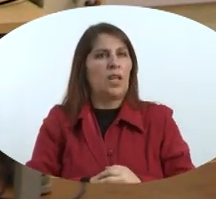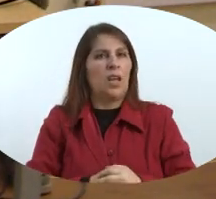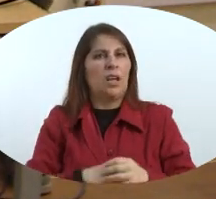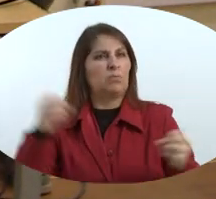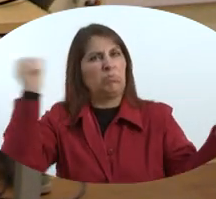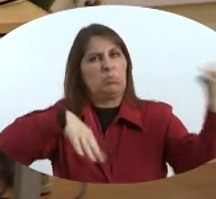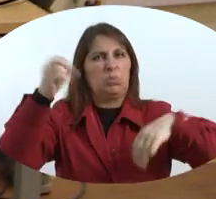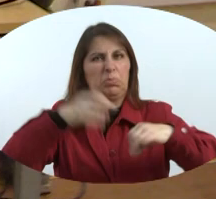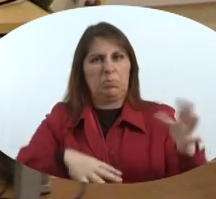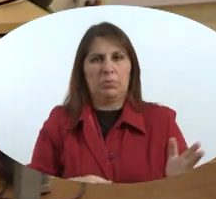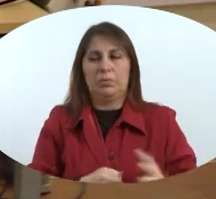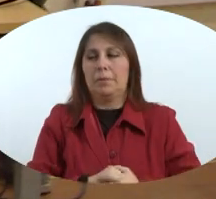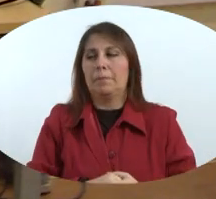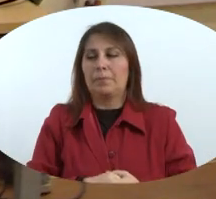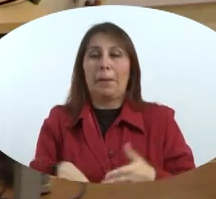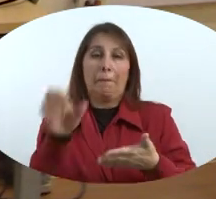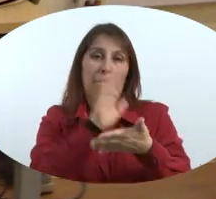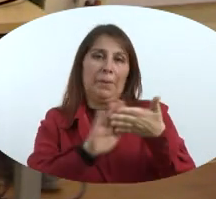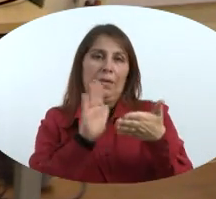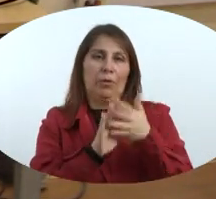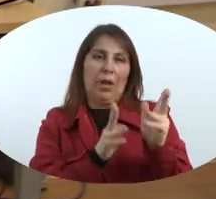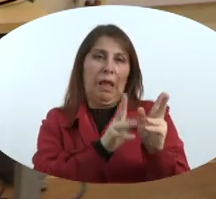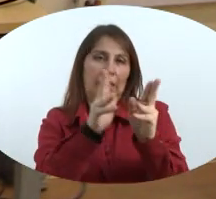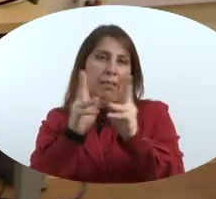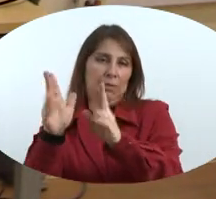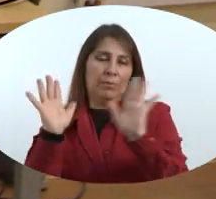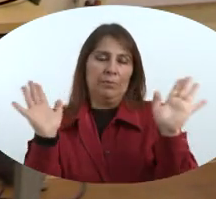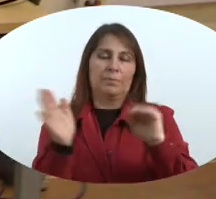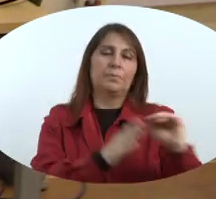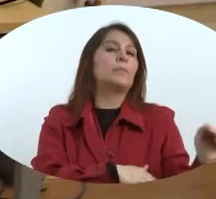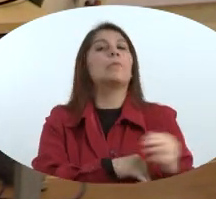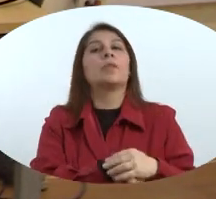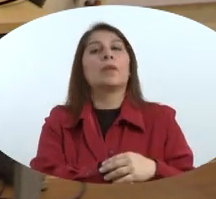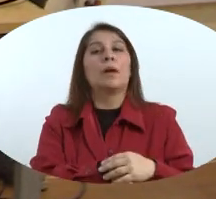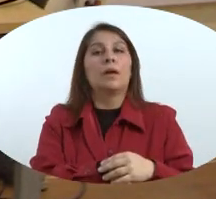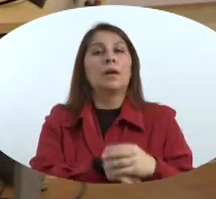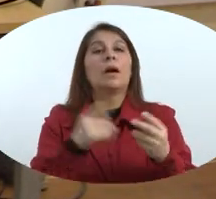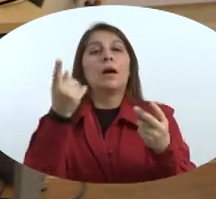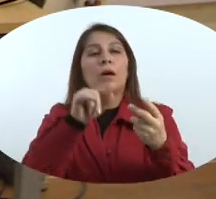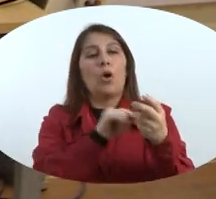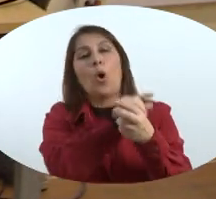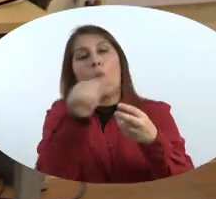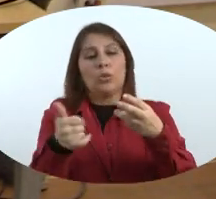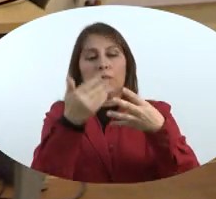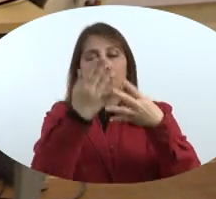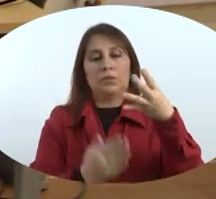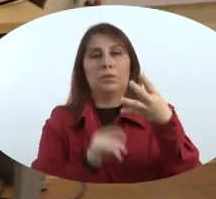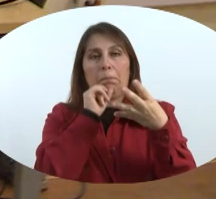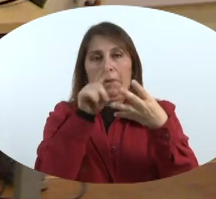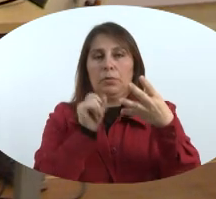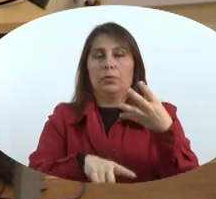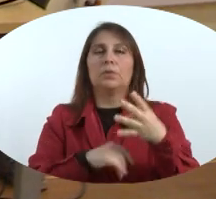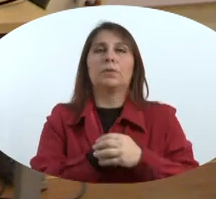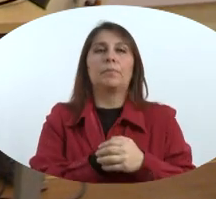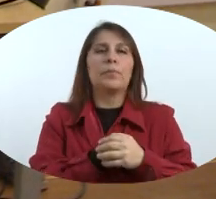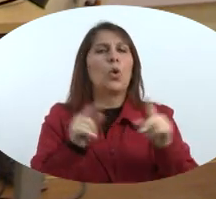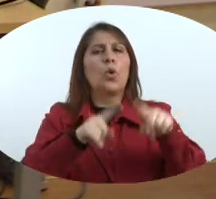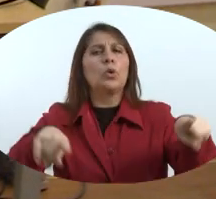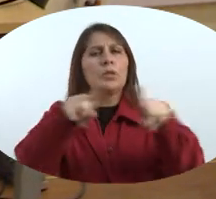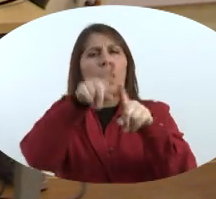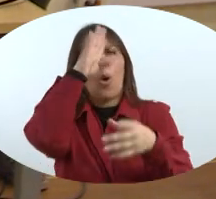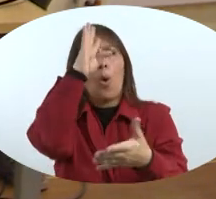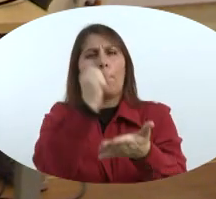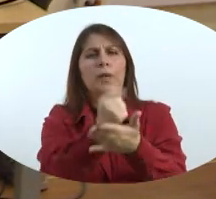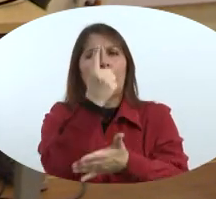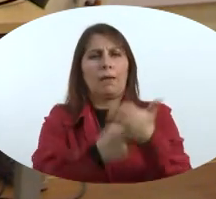esa era perdón por la edición para las dos planchas también tres preguntas que opinan de